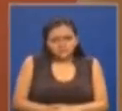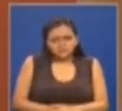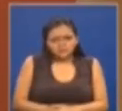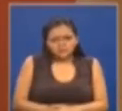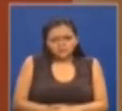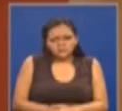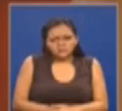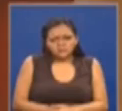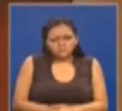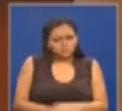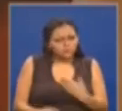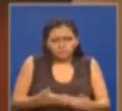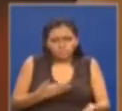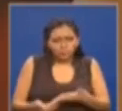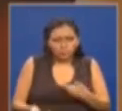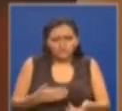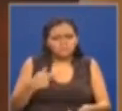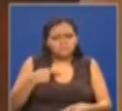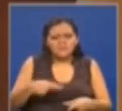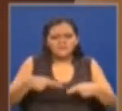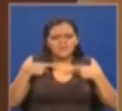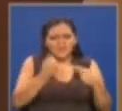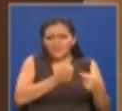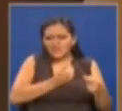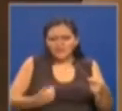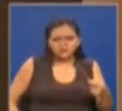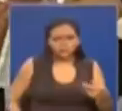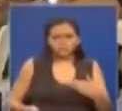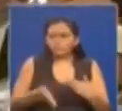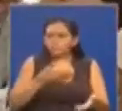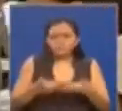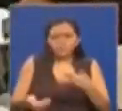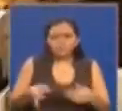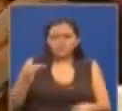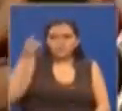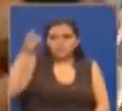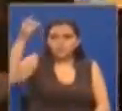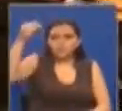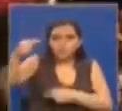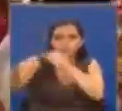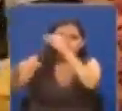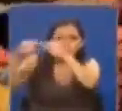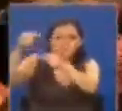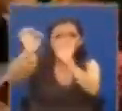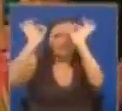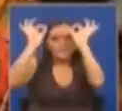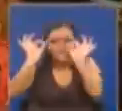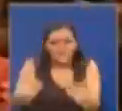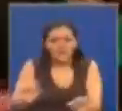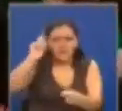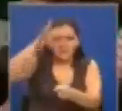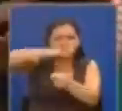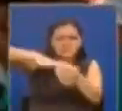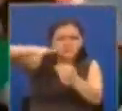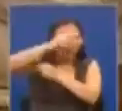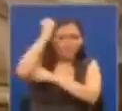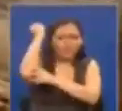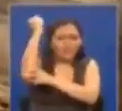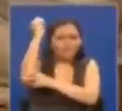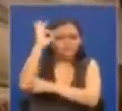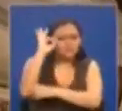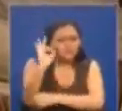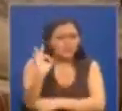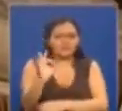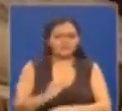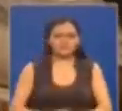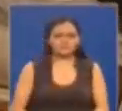la vida. Es el mejor legado que le podemos dar a las futuras generaciones. Un verdadero Estado de Derecho. Patria,